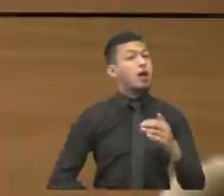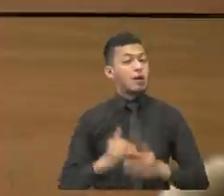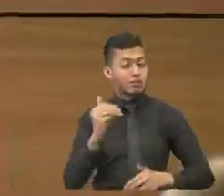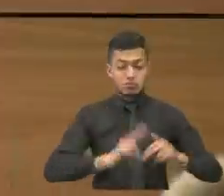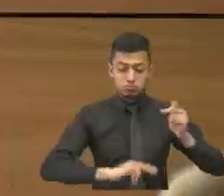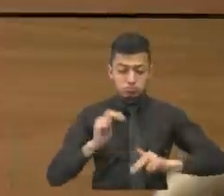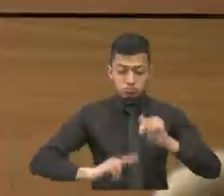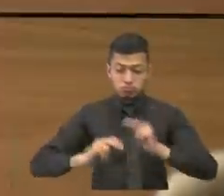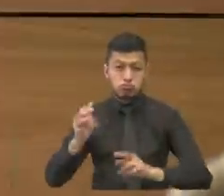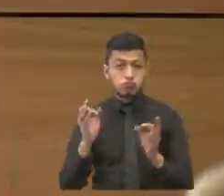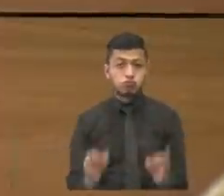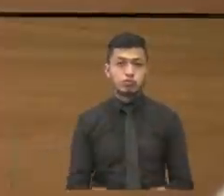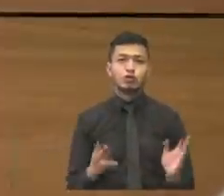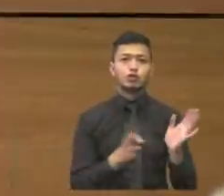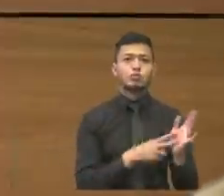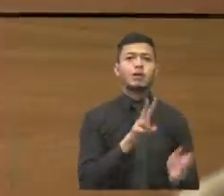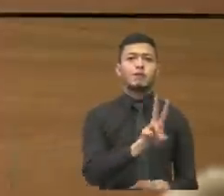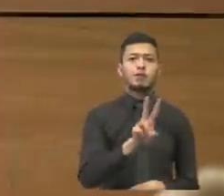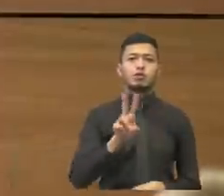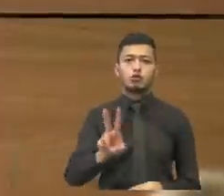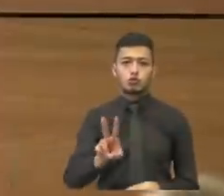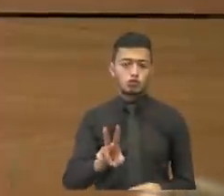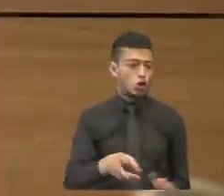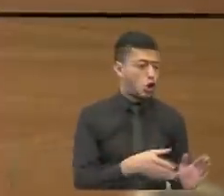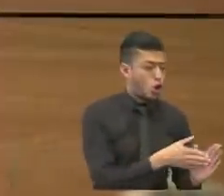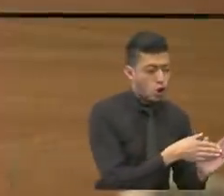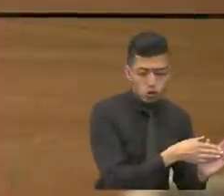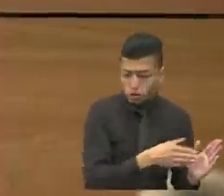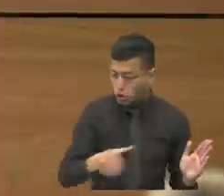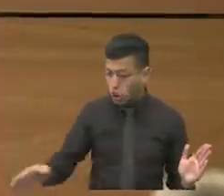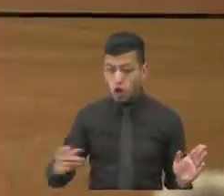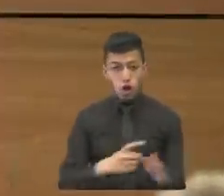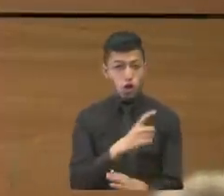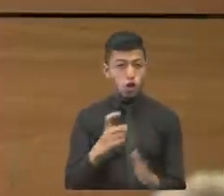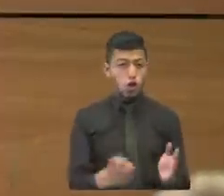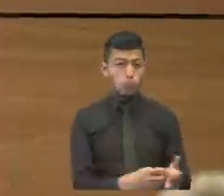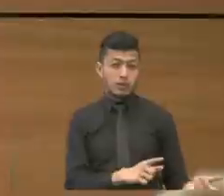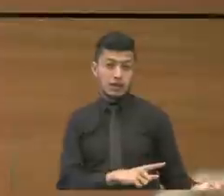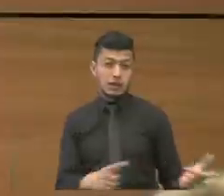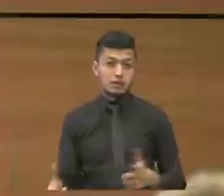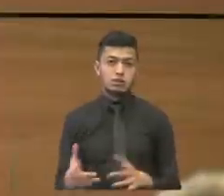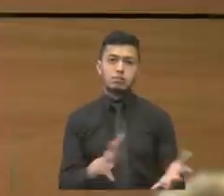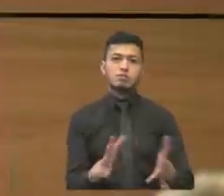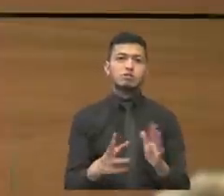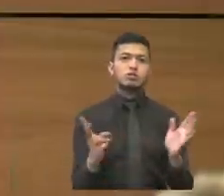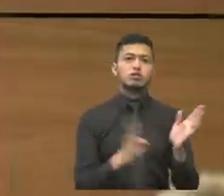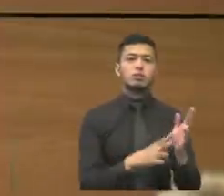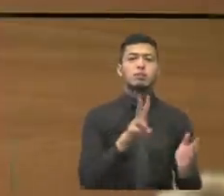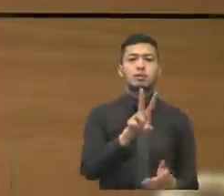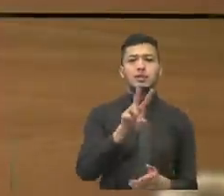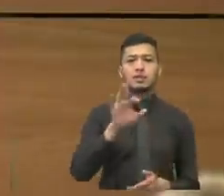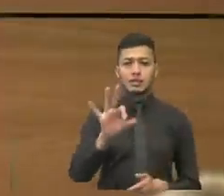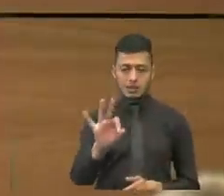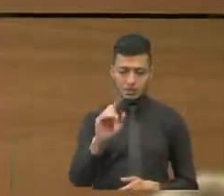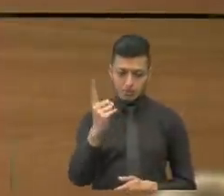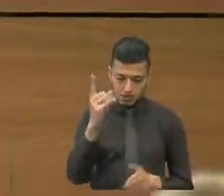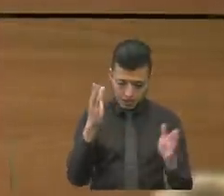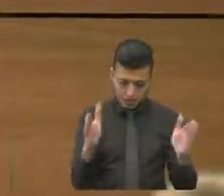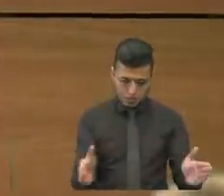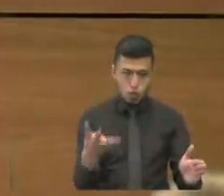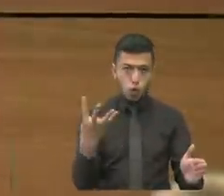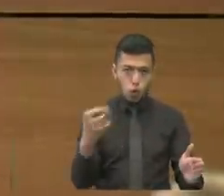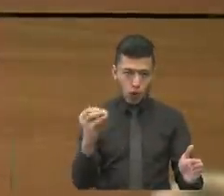2022. ¿Cuándo estará construido todo el corredor? En el finales del 2023, el primer tramo hasta la